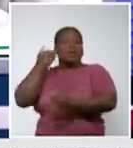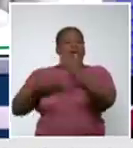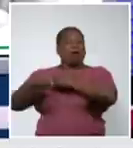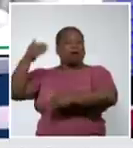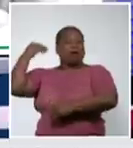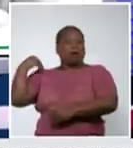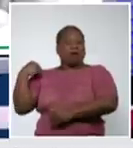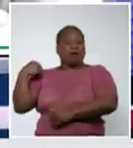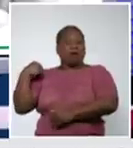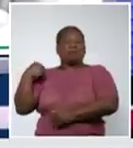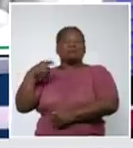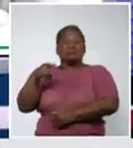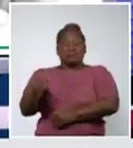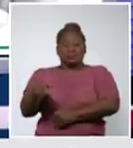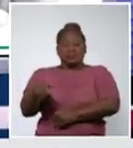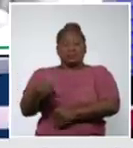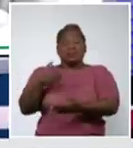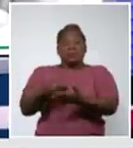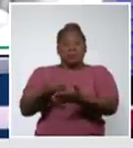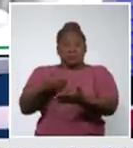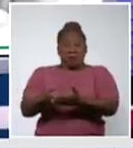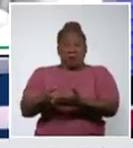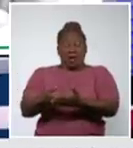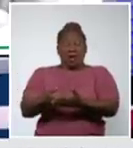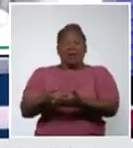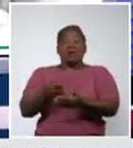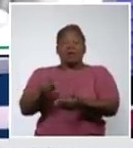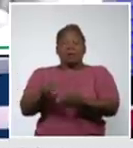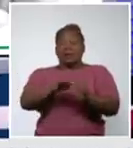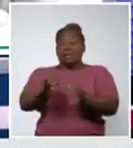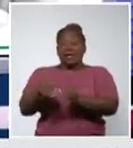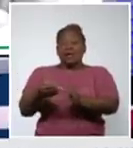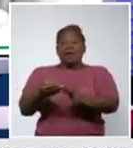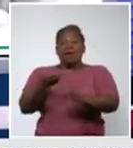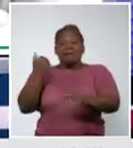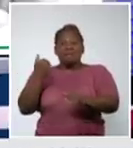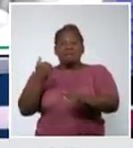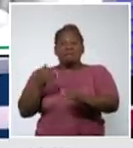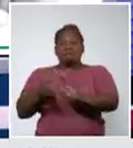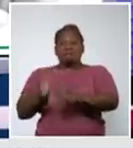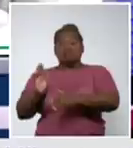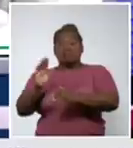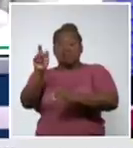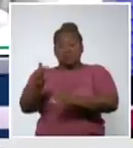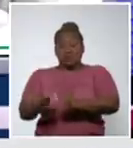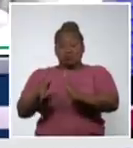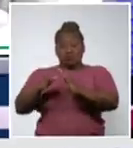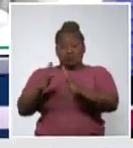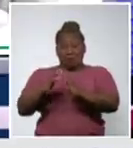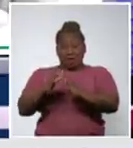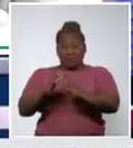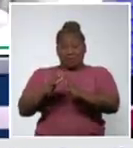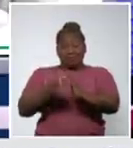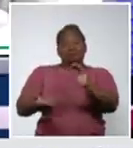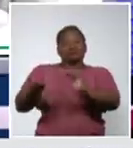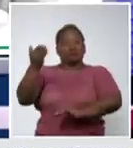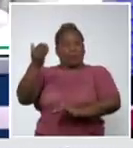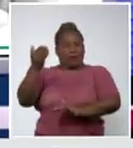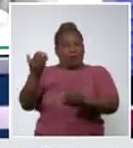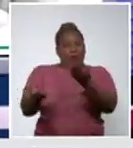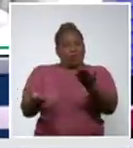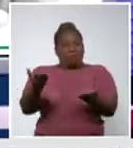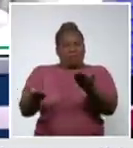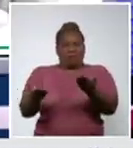tributaron 909 altas médicas, mucho mayor la cantidad de altas médicas a la cantidad de